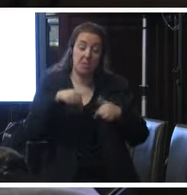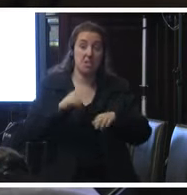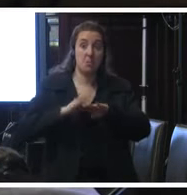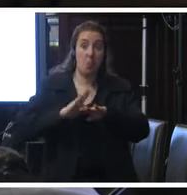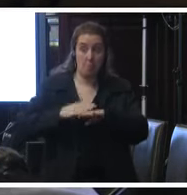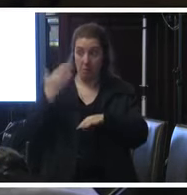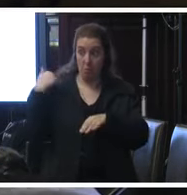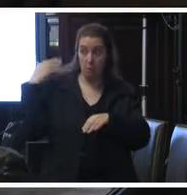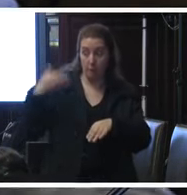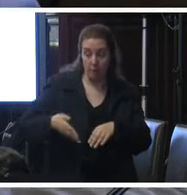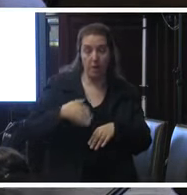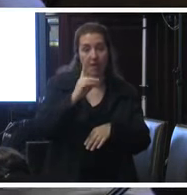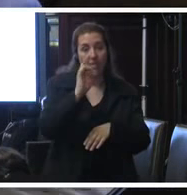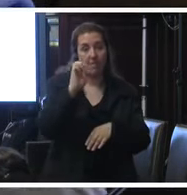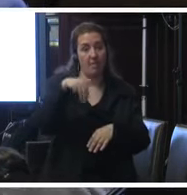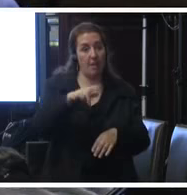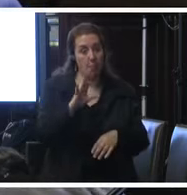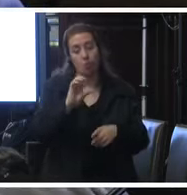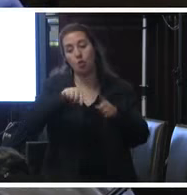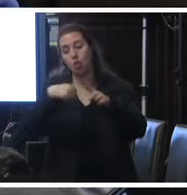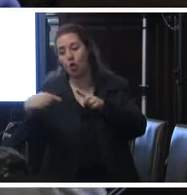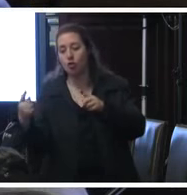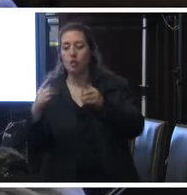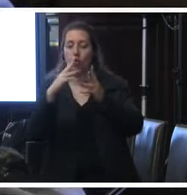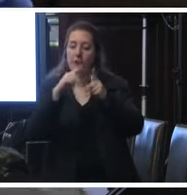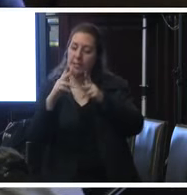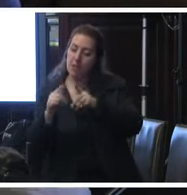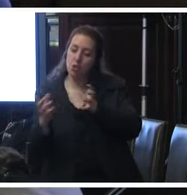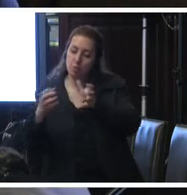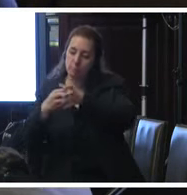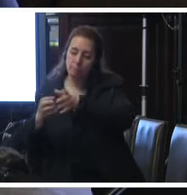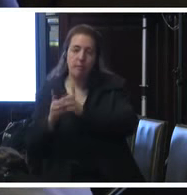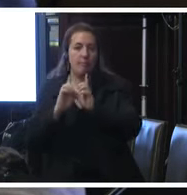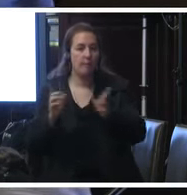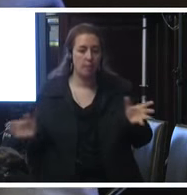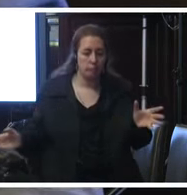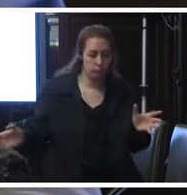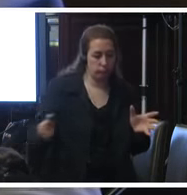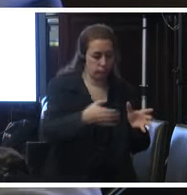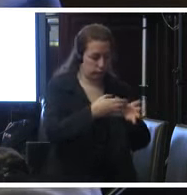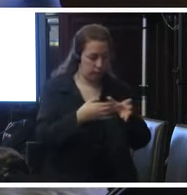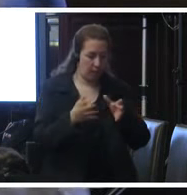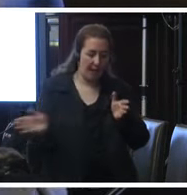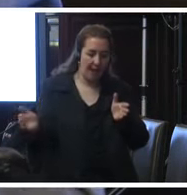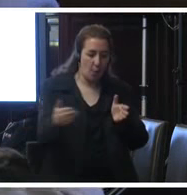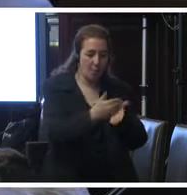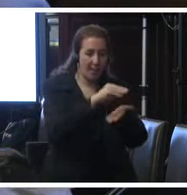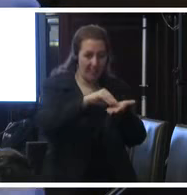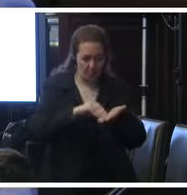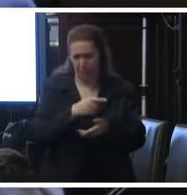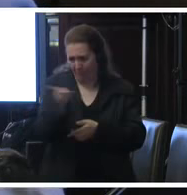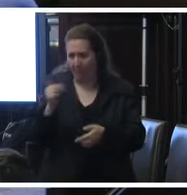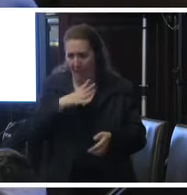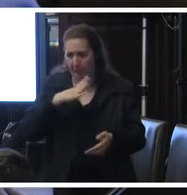que Demus y otras organizaciones se deberían juntar y reunir los datos que ustedes ya tienen, porque tienen